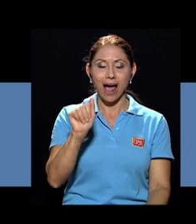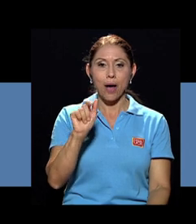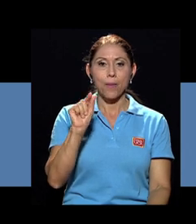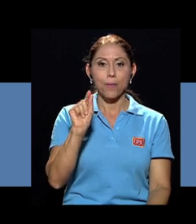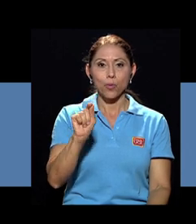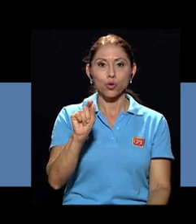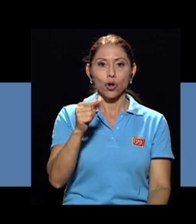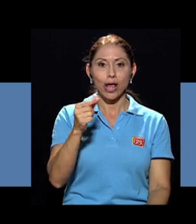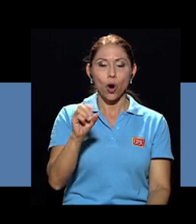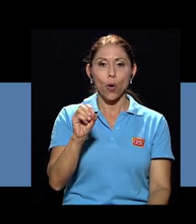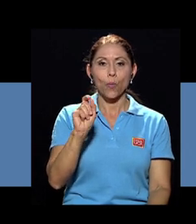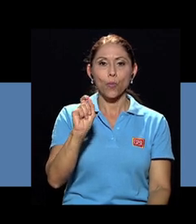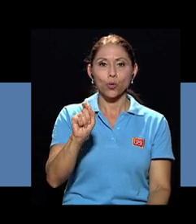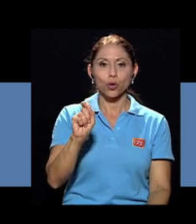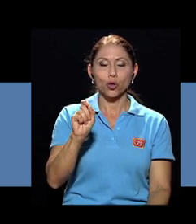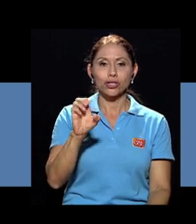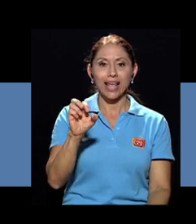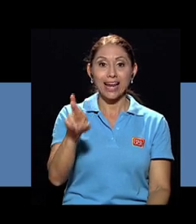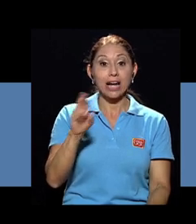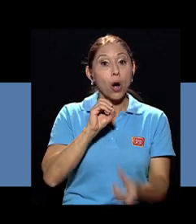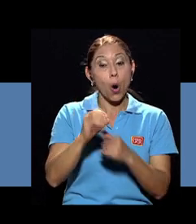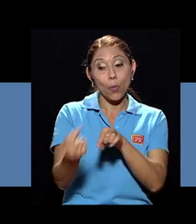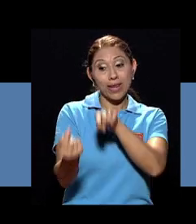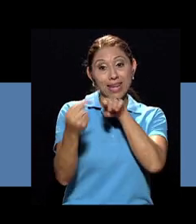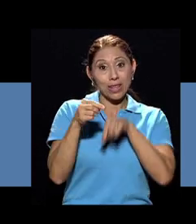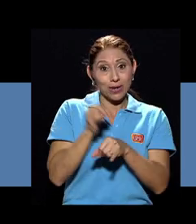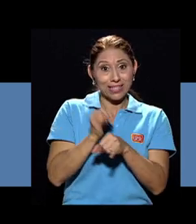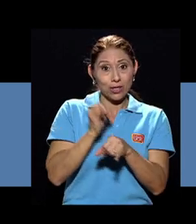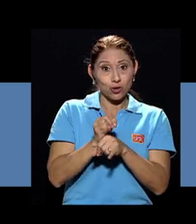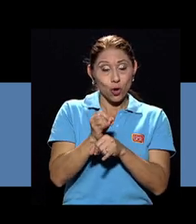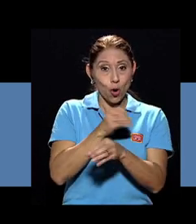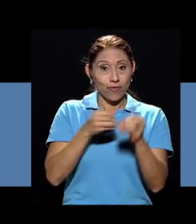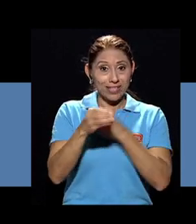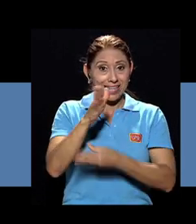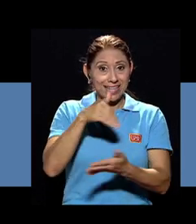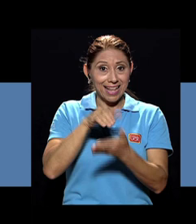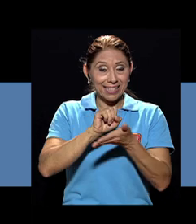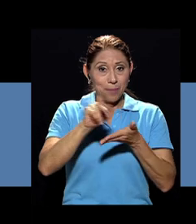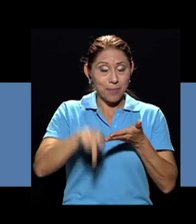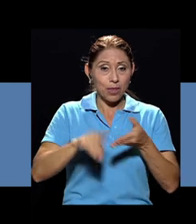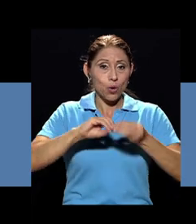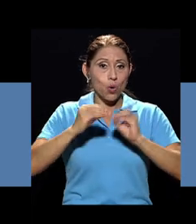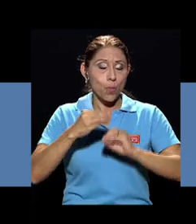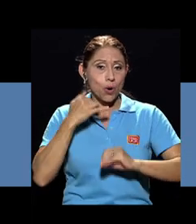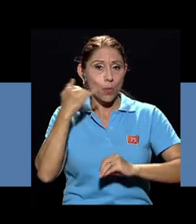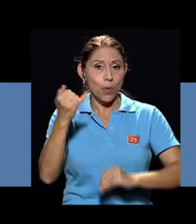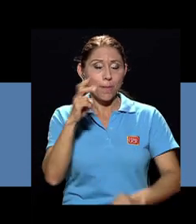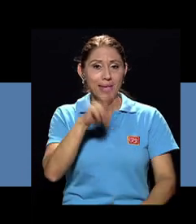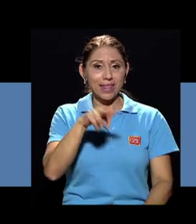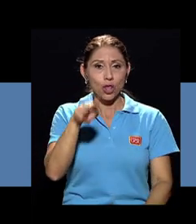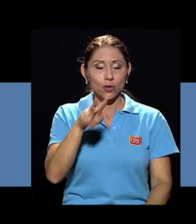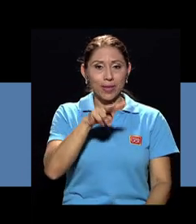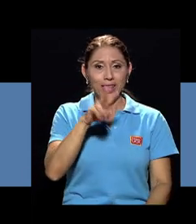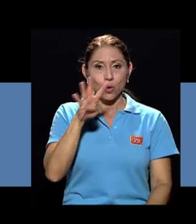marojas@iafa.gov.cr, o viniendo a la institución aquí en oficinas centrales de San Pedro, y la central telefónica sería